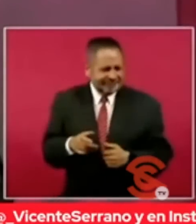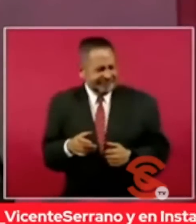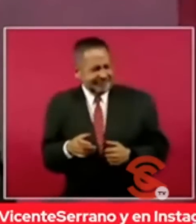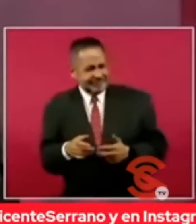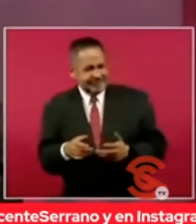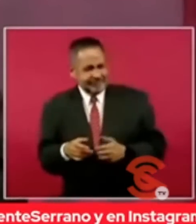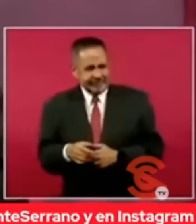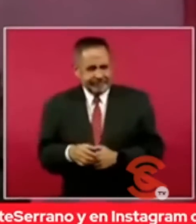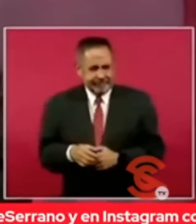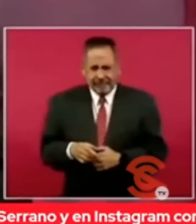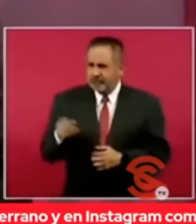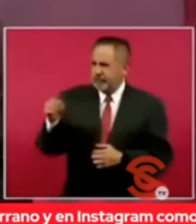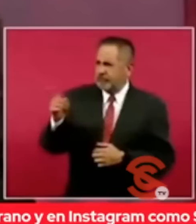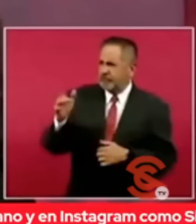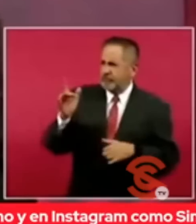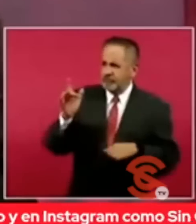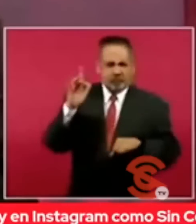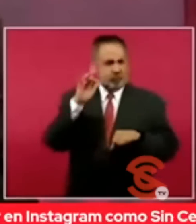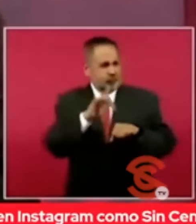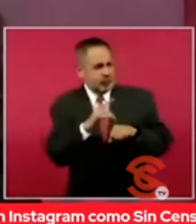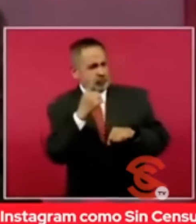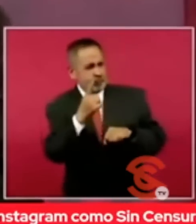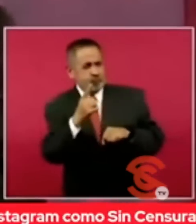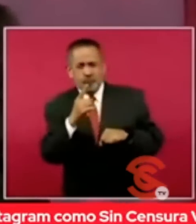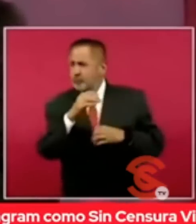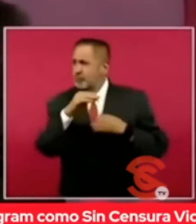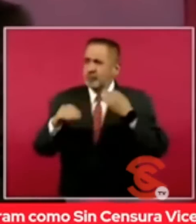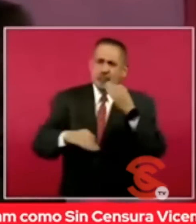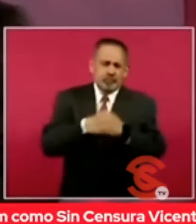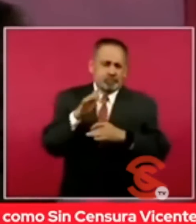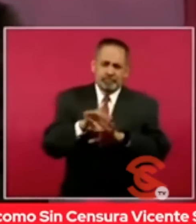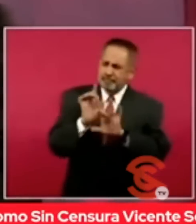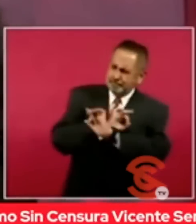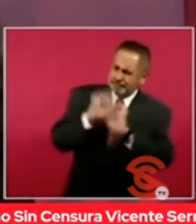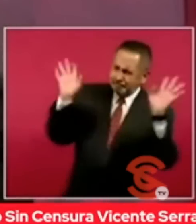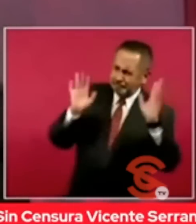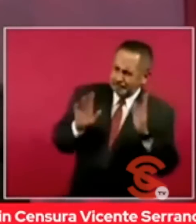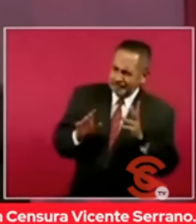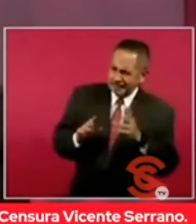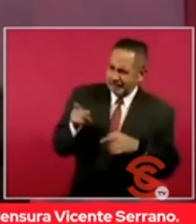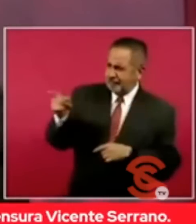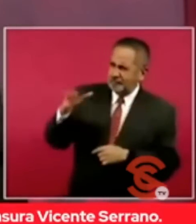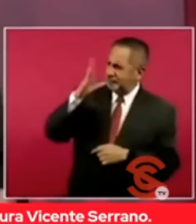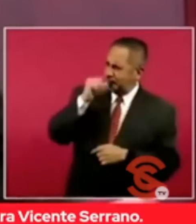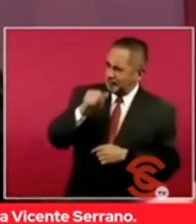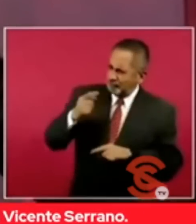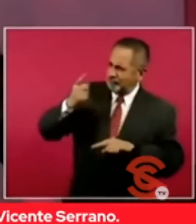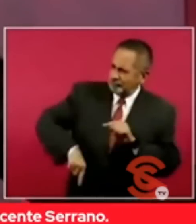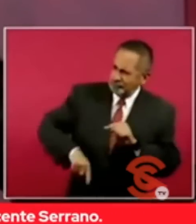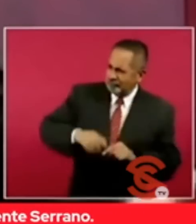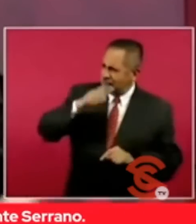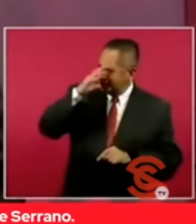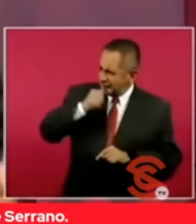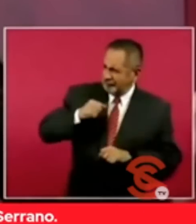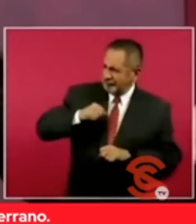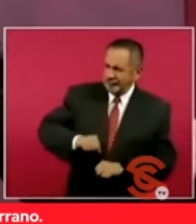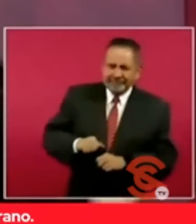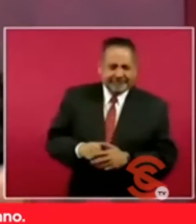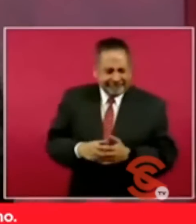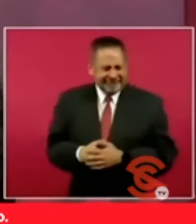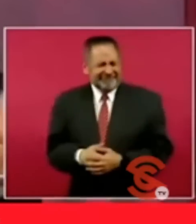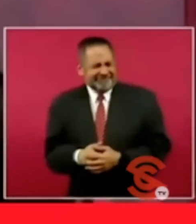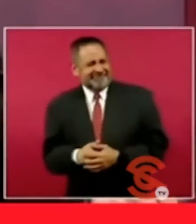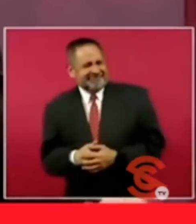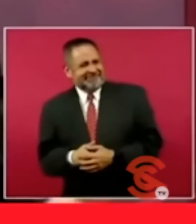si nos tocas a uno, nos tocas a todos. Y no vas a poder. Ya,